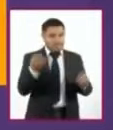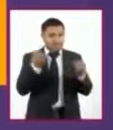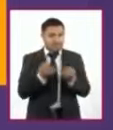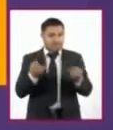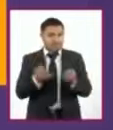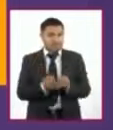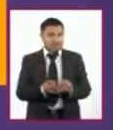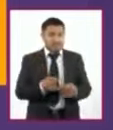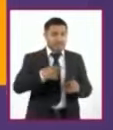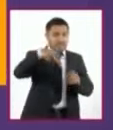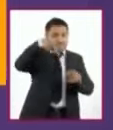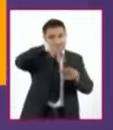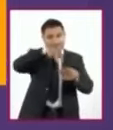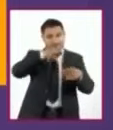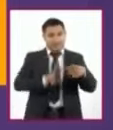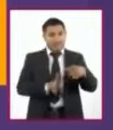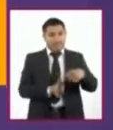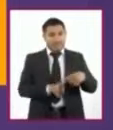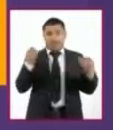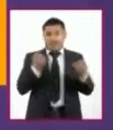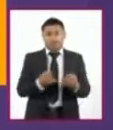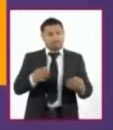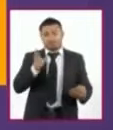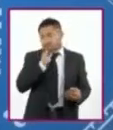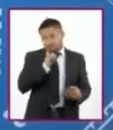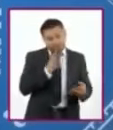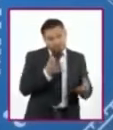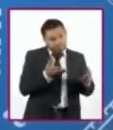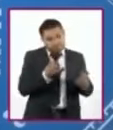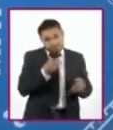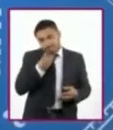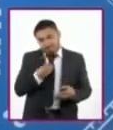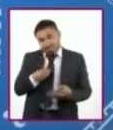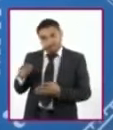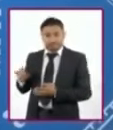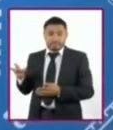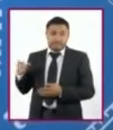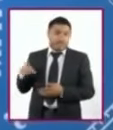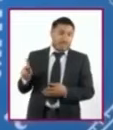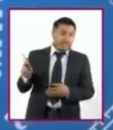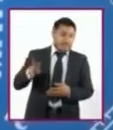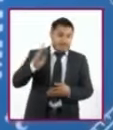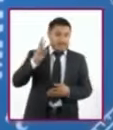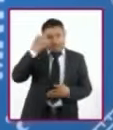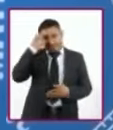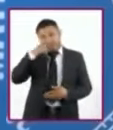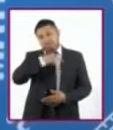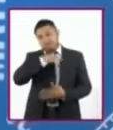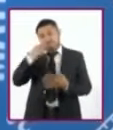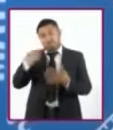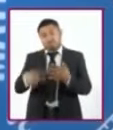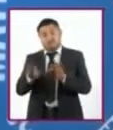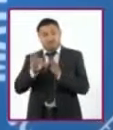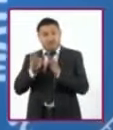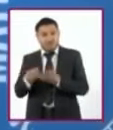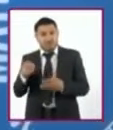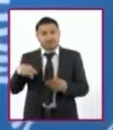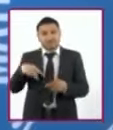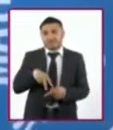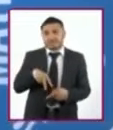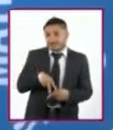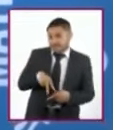donde una sea el reflejo de la otra. Sin embargo, recuerden que hay varios tipos de triángulos,